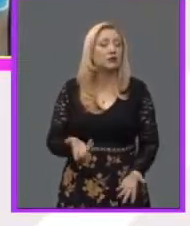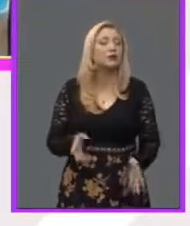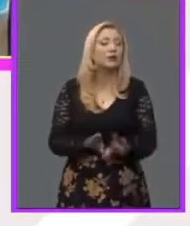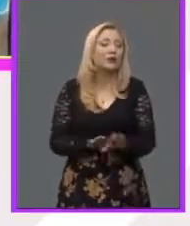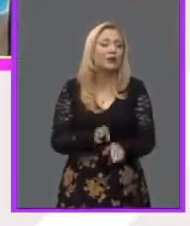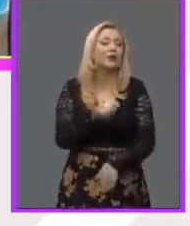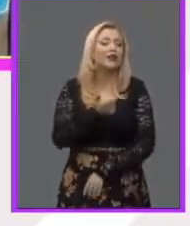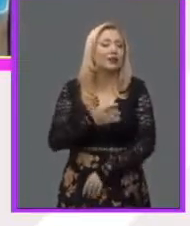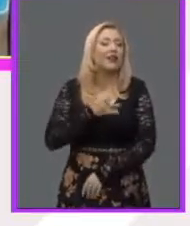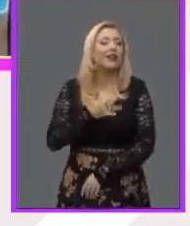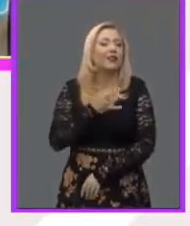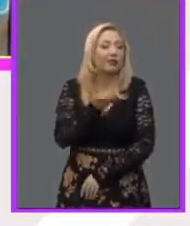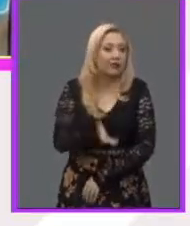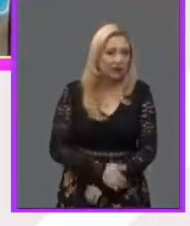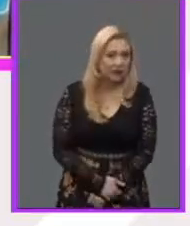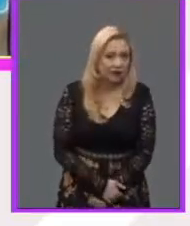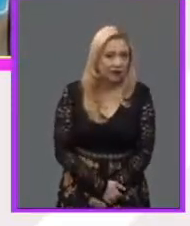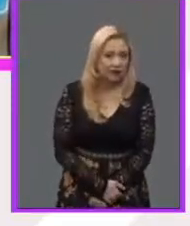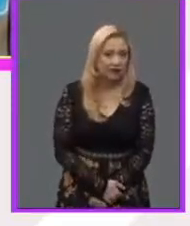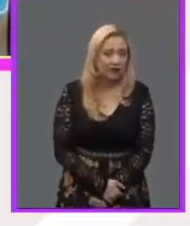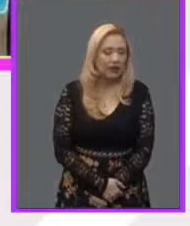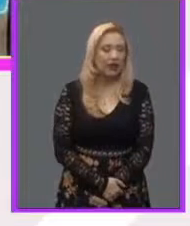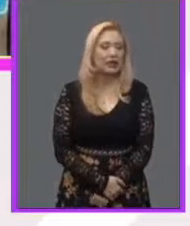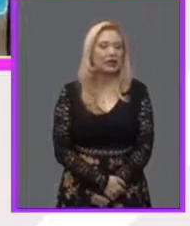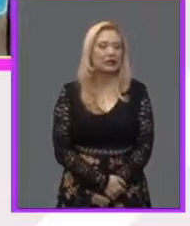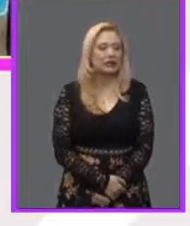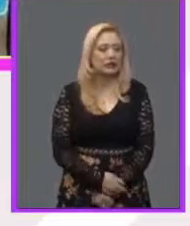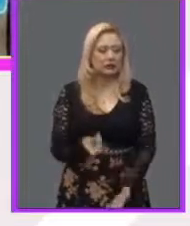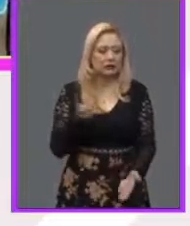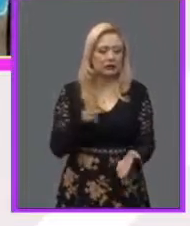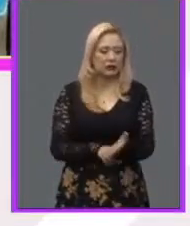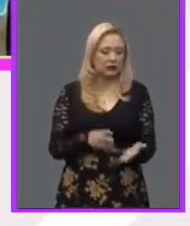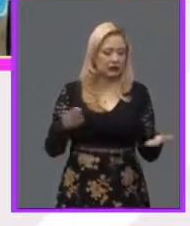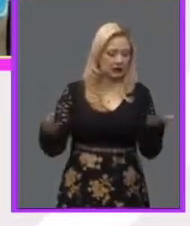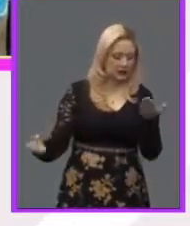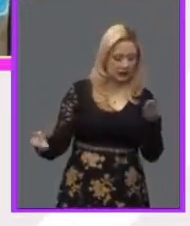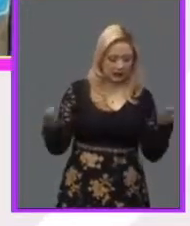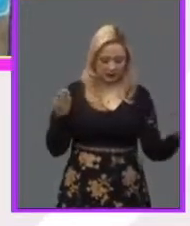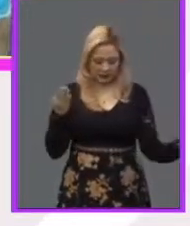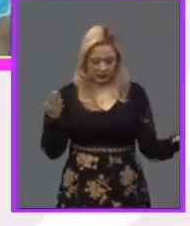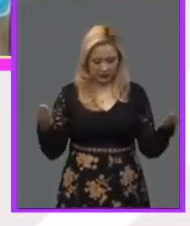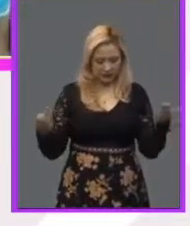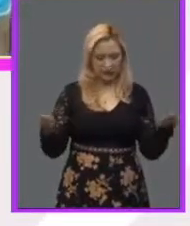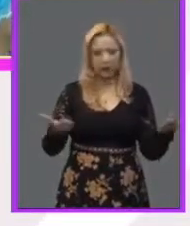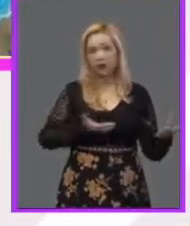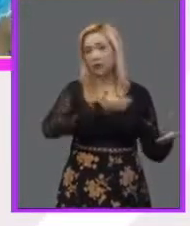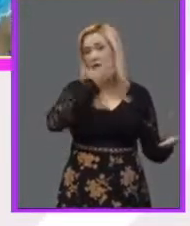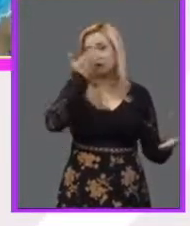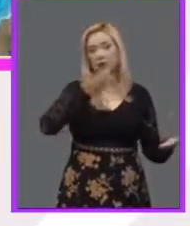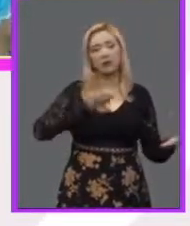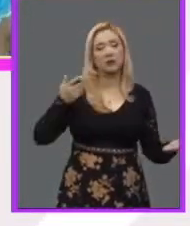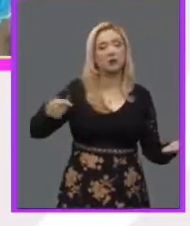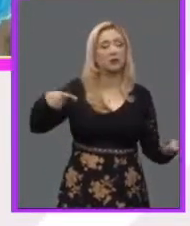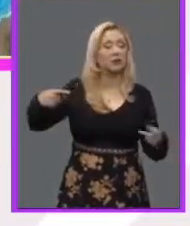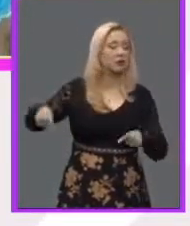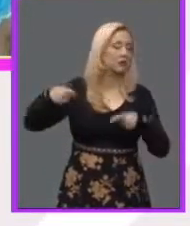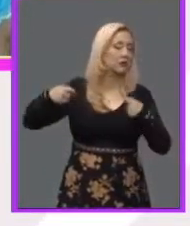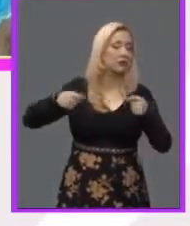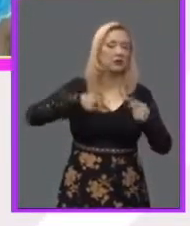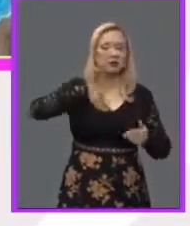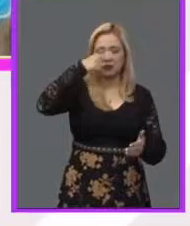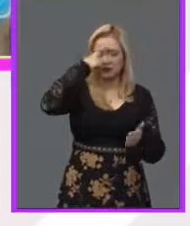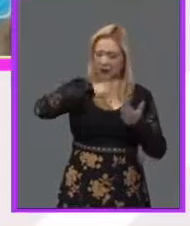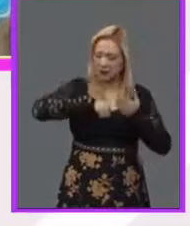general, cómo solemos tener ese doble estándar y que es muy arraigado. O sea, también estoy segurísima